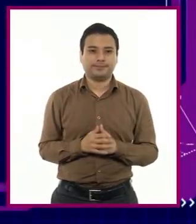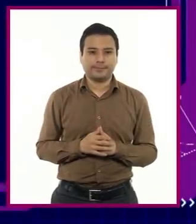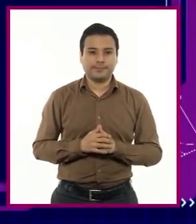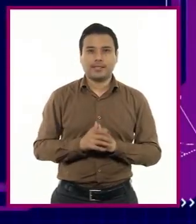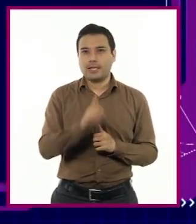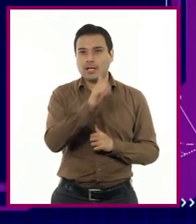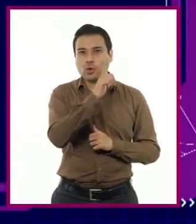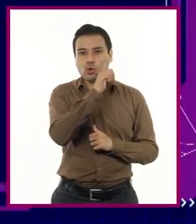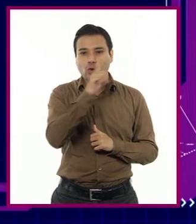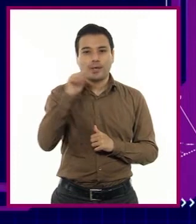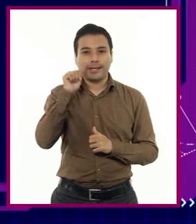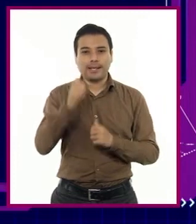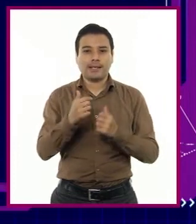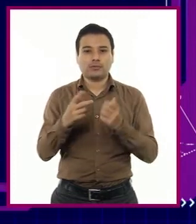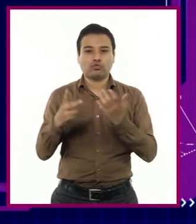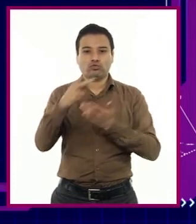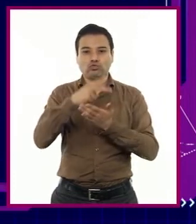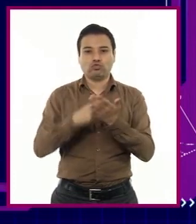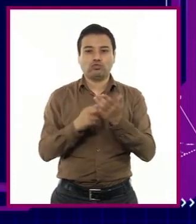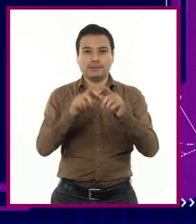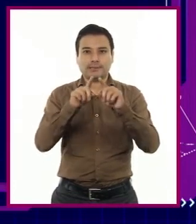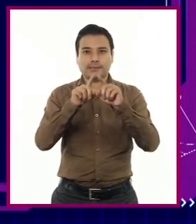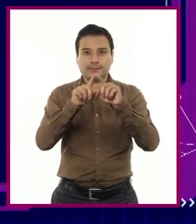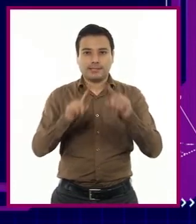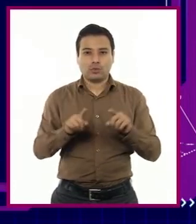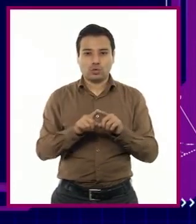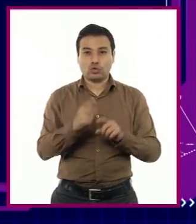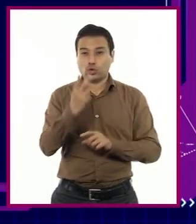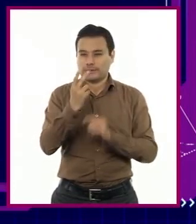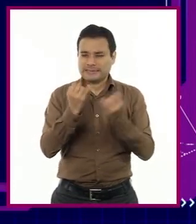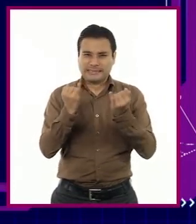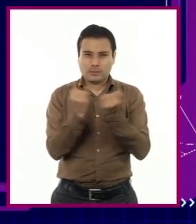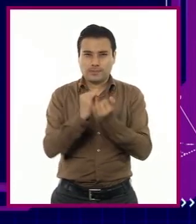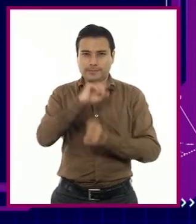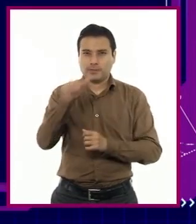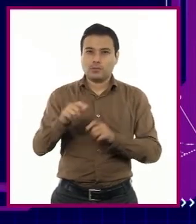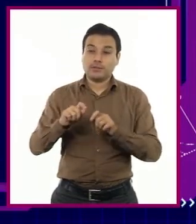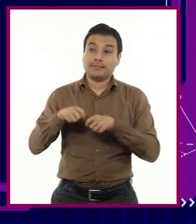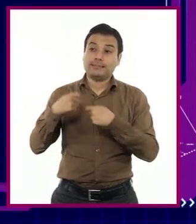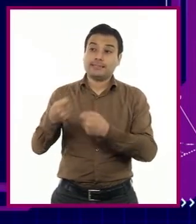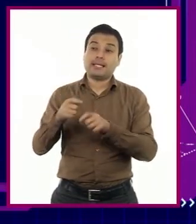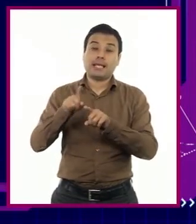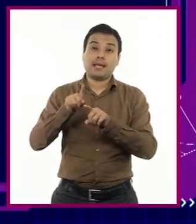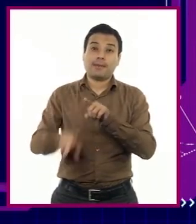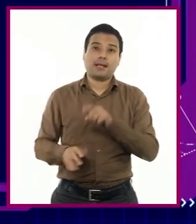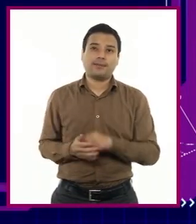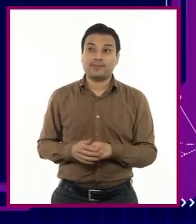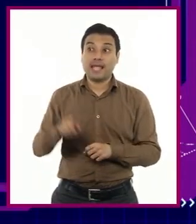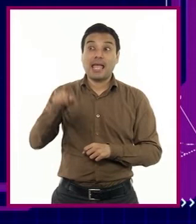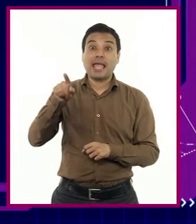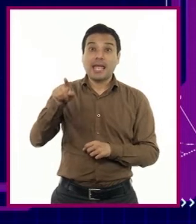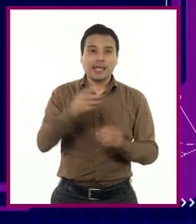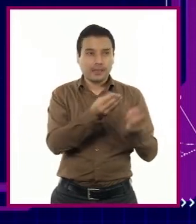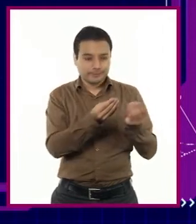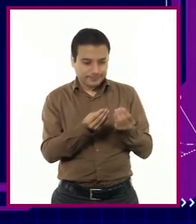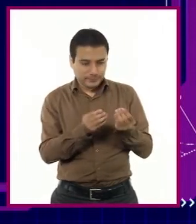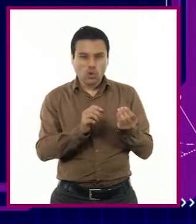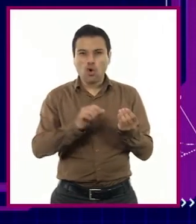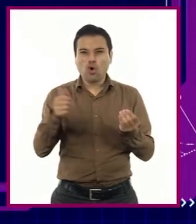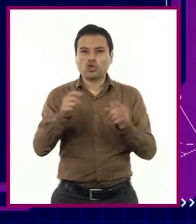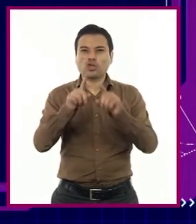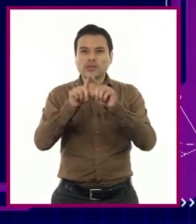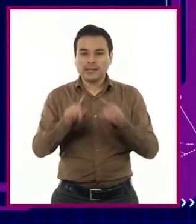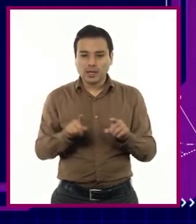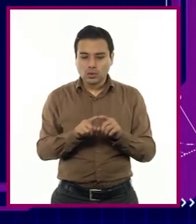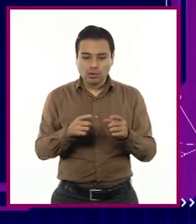dos triángulos exactamente iguales. Se los entregó a su hermana, pero ella los resolvió con otros triángulos que previamente